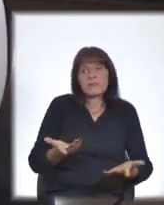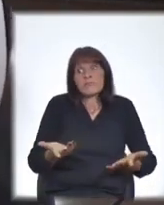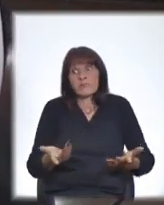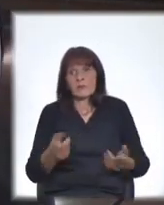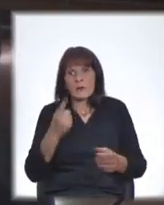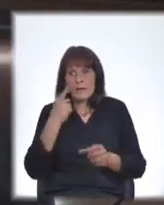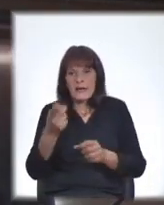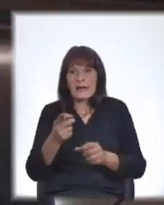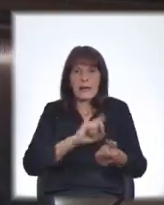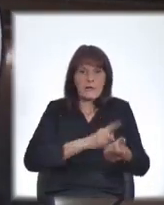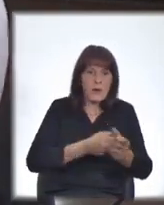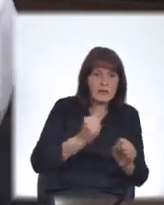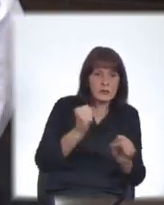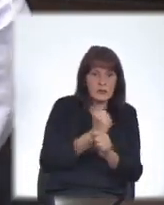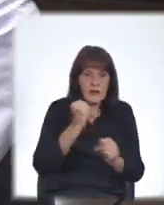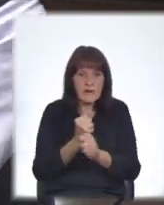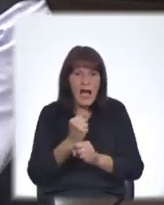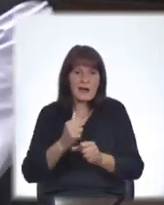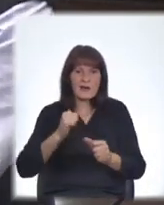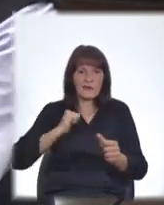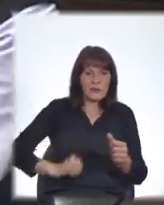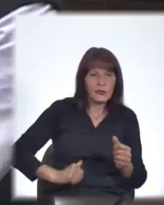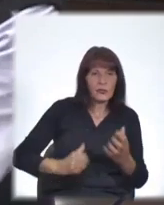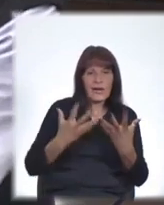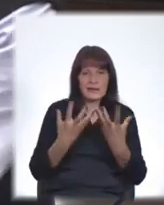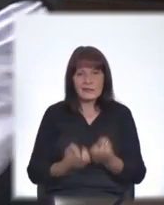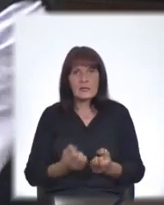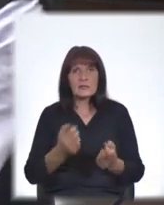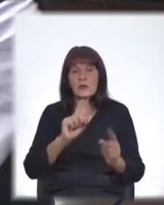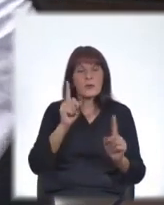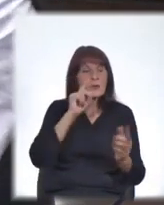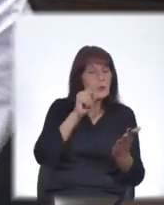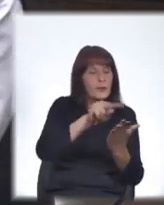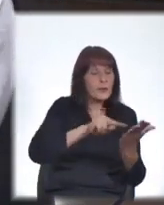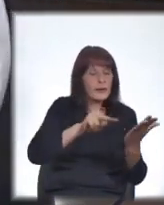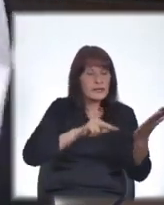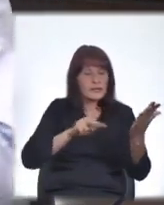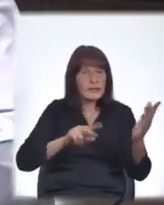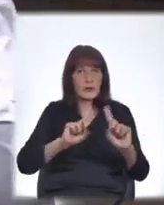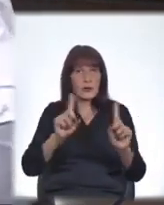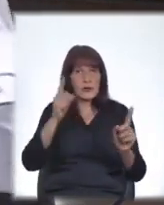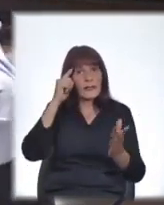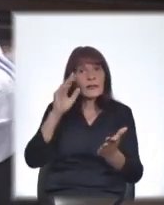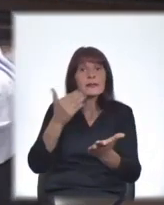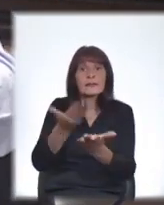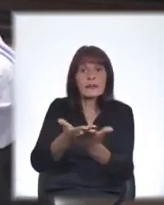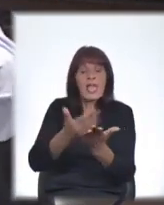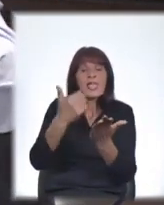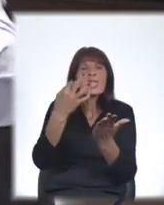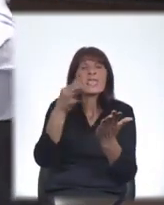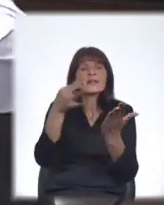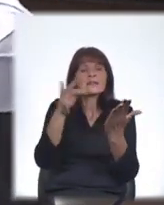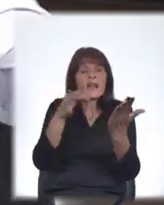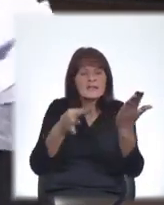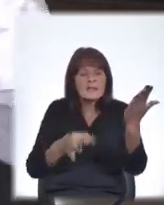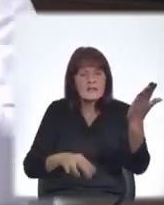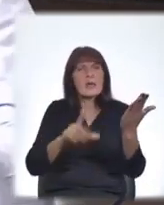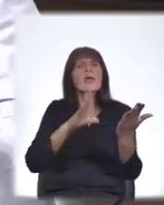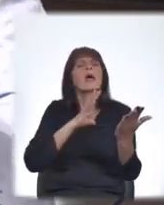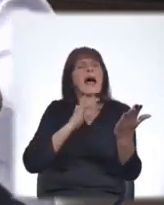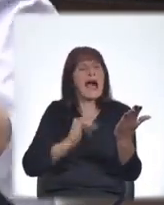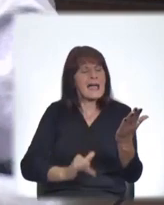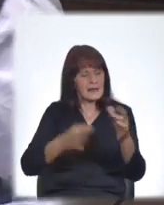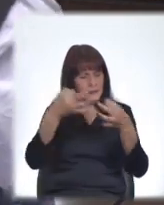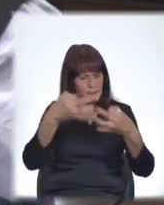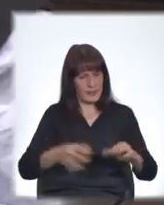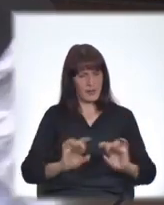al trabajo y al cansancio, no se le pudo dar lectura al informe en minoría que presentamos, donde detalladamente está, bien